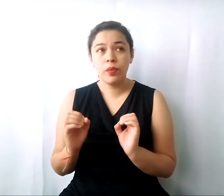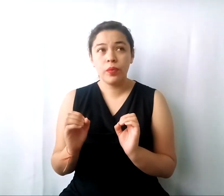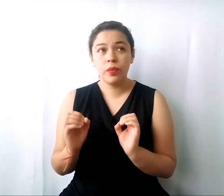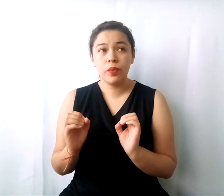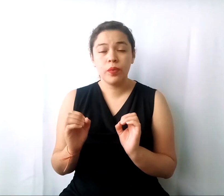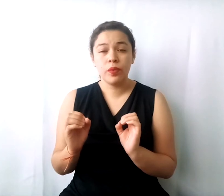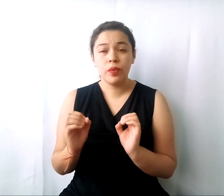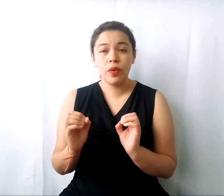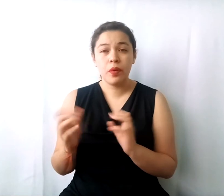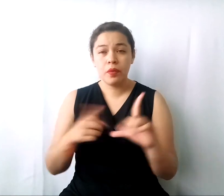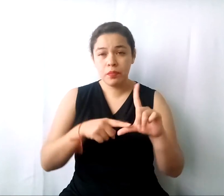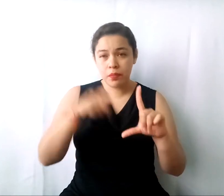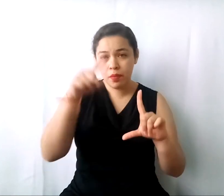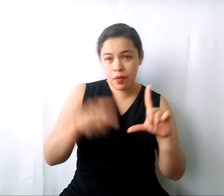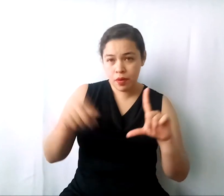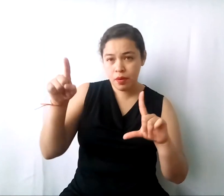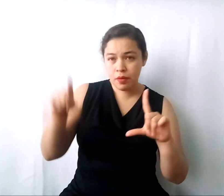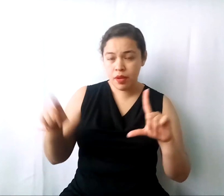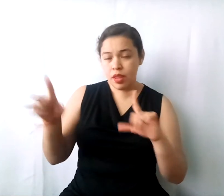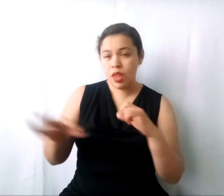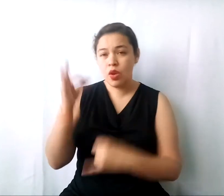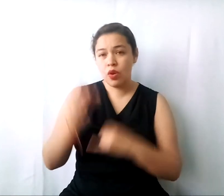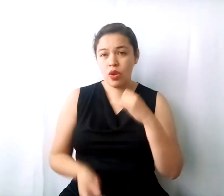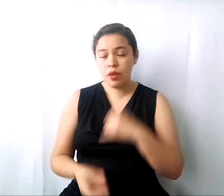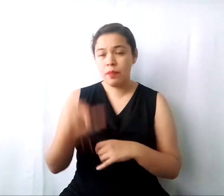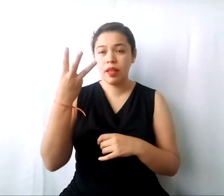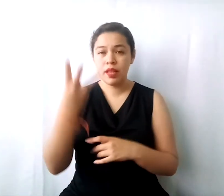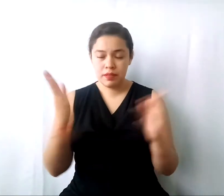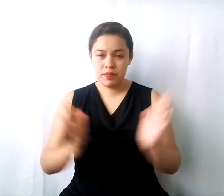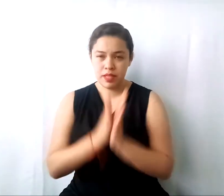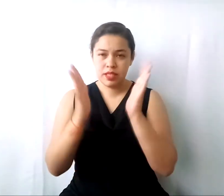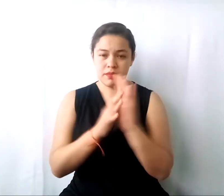o el promedio de las 3 últimas participaciones que tuvo el trabajador.